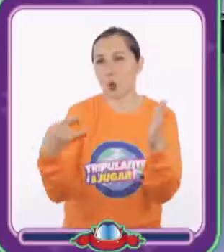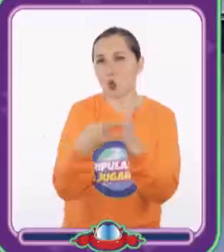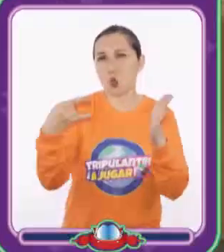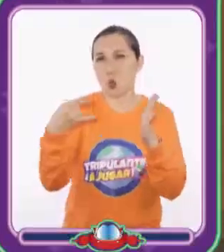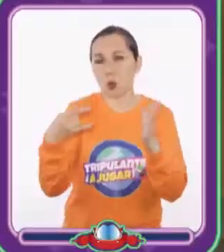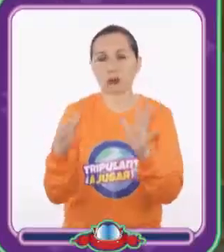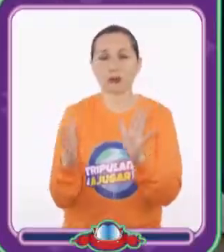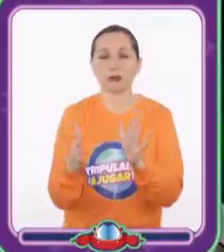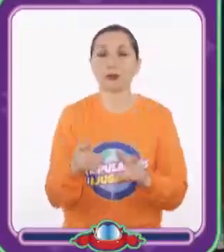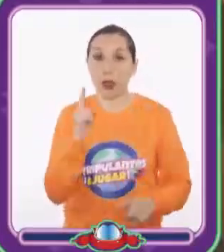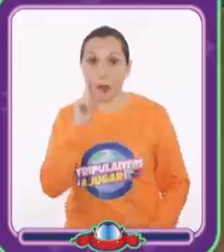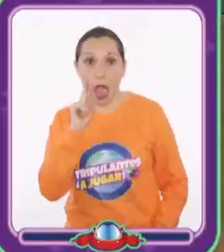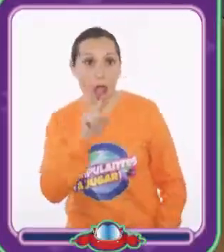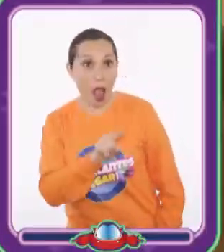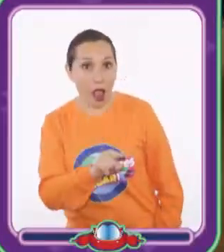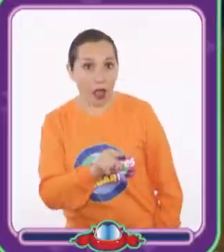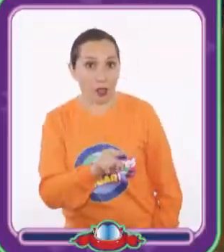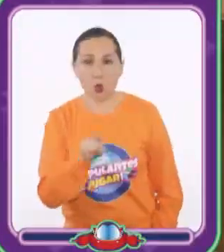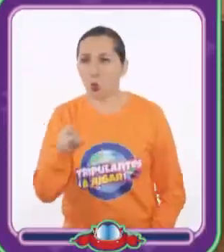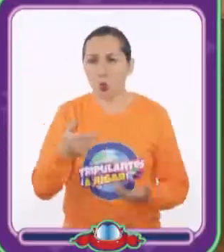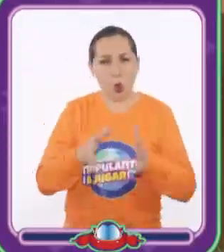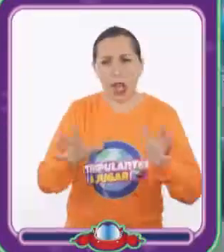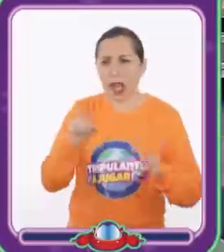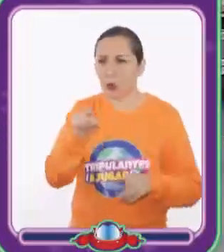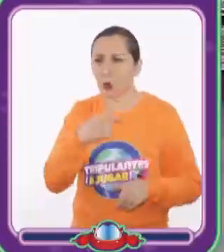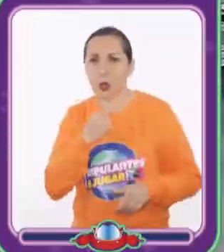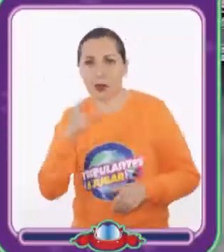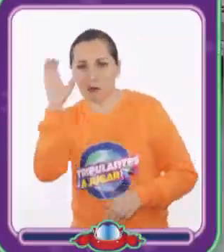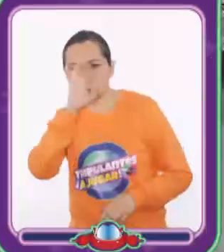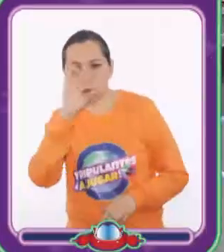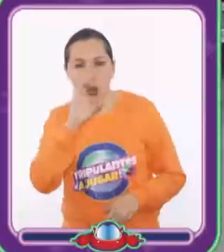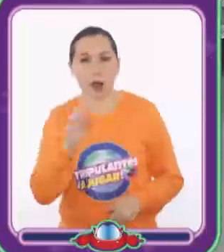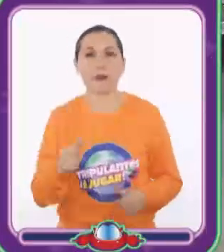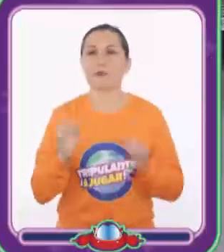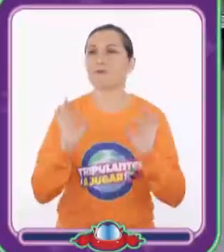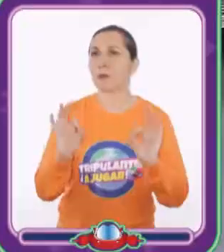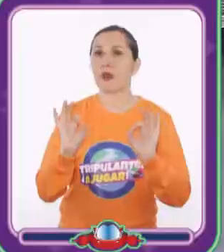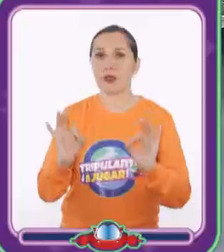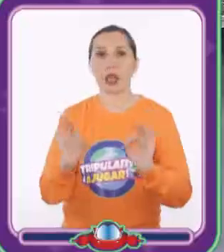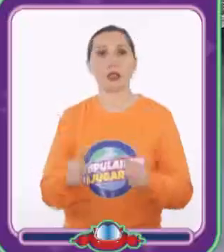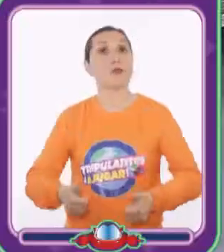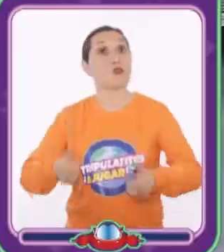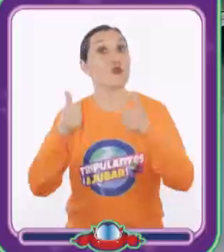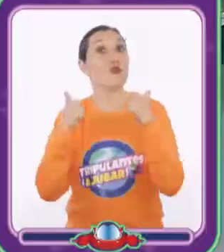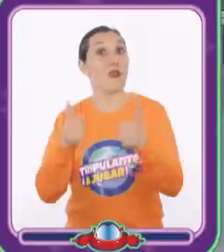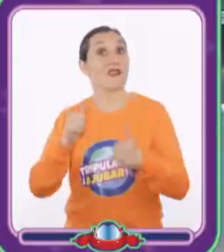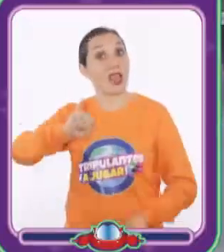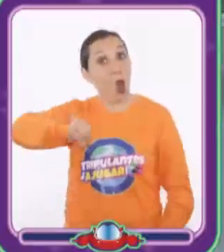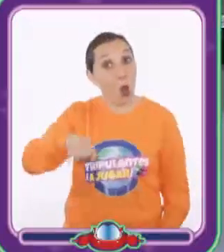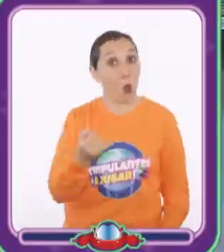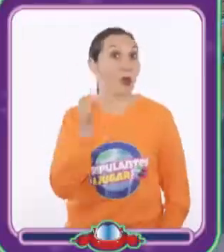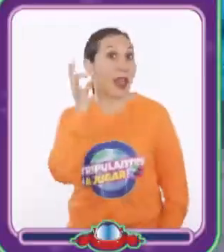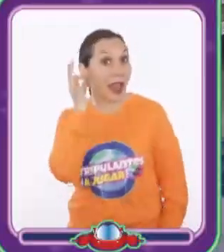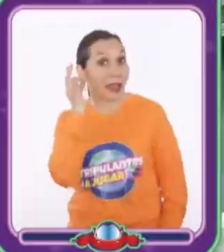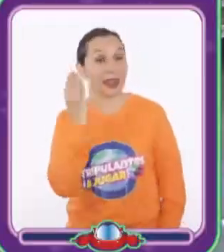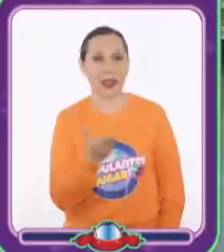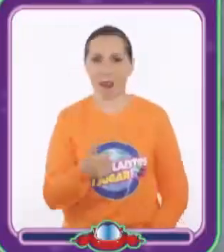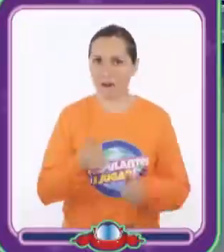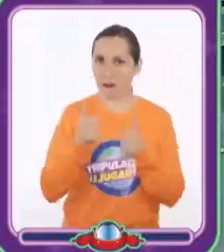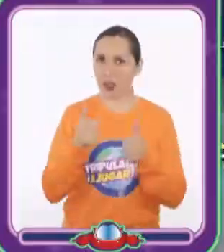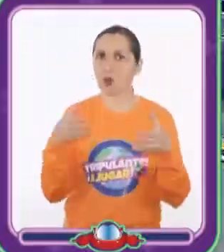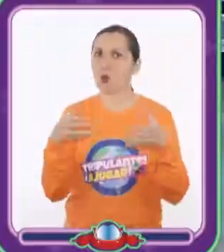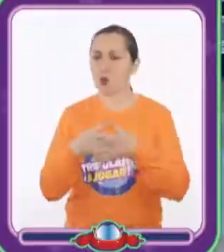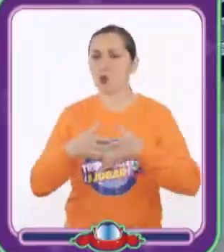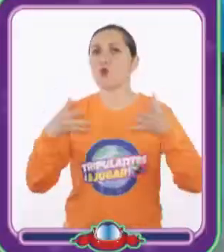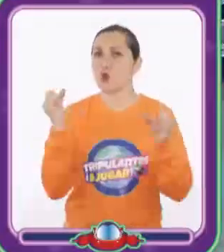dale. Ahí. Donde tú quieras. Ahí está, perfecto. ¡Muy bien, Juliana! Vamos, esta tripulación